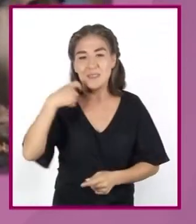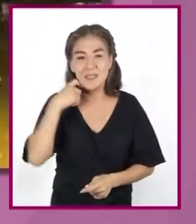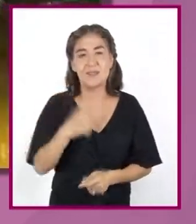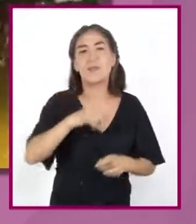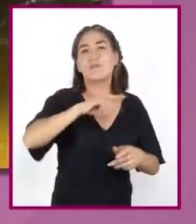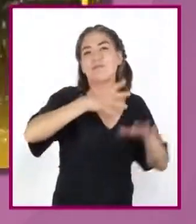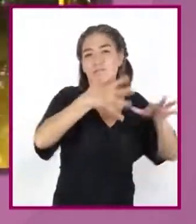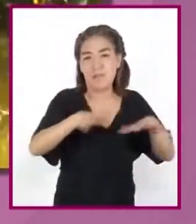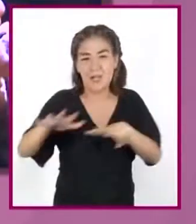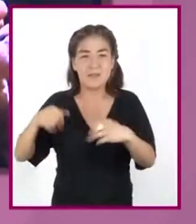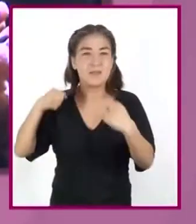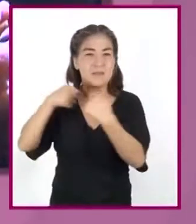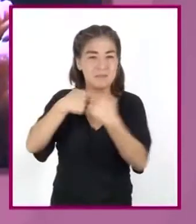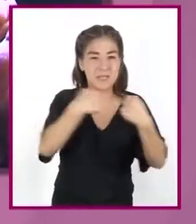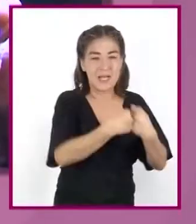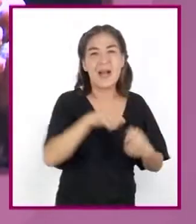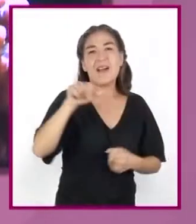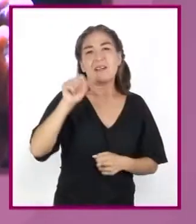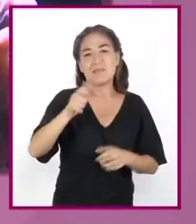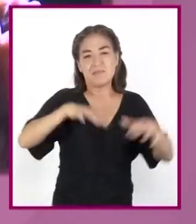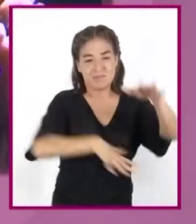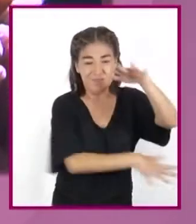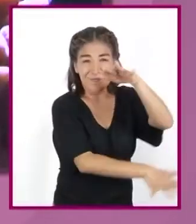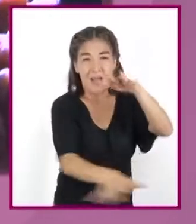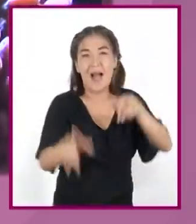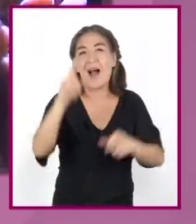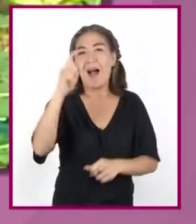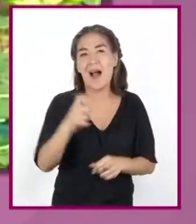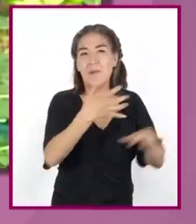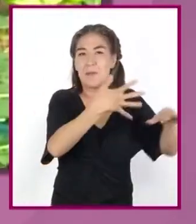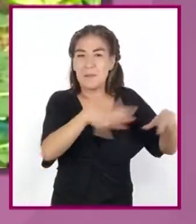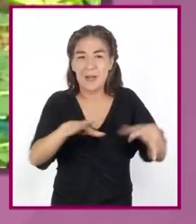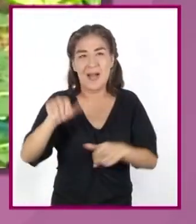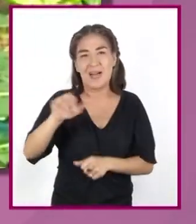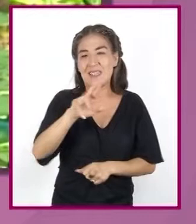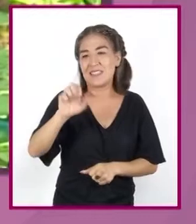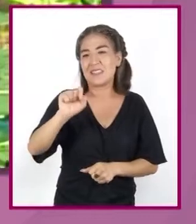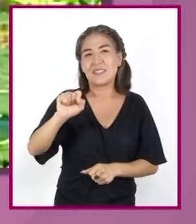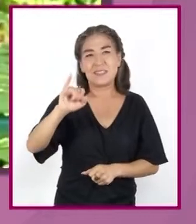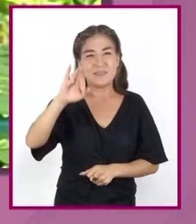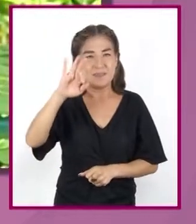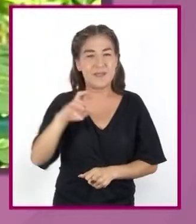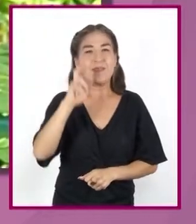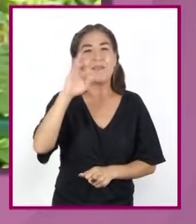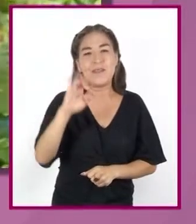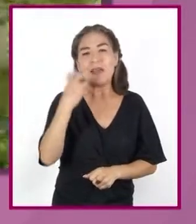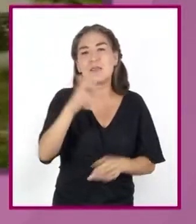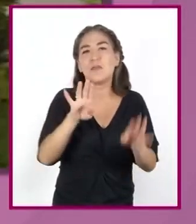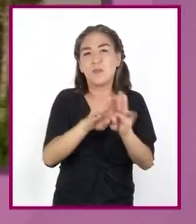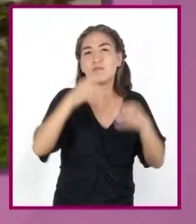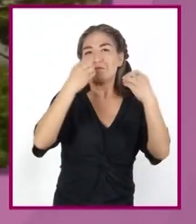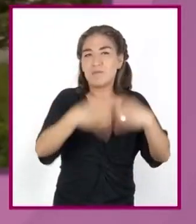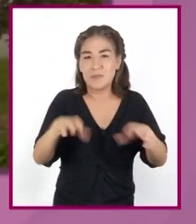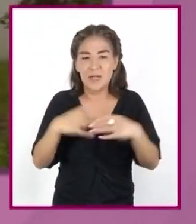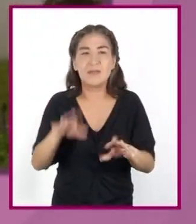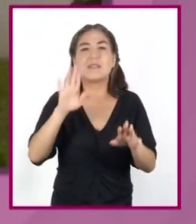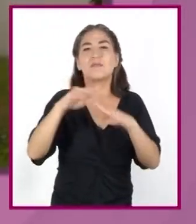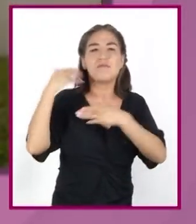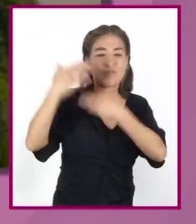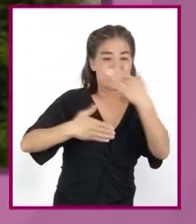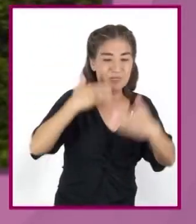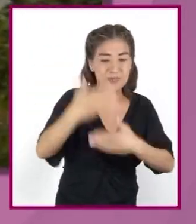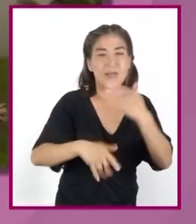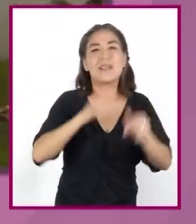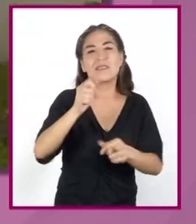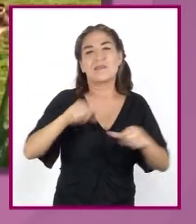costas, manglares y arrecifes son algunos de los principales ecosistemas del país que se han ido perdiendo o deteriorando por